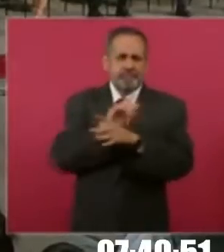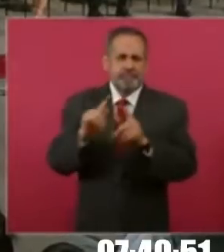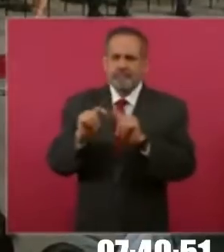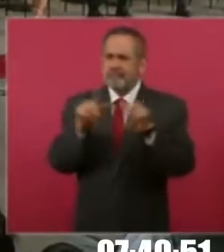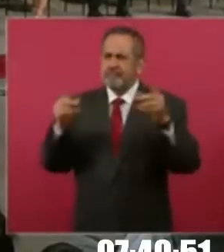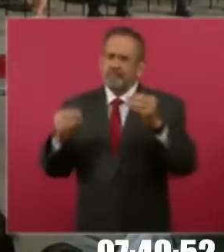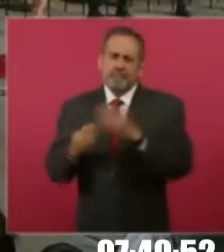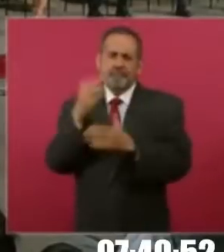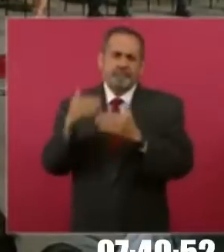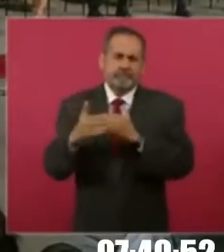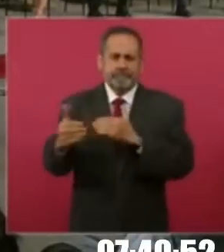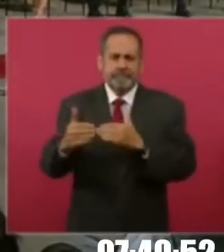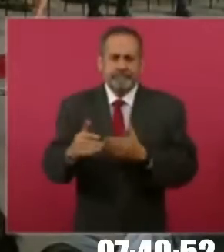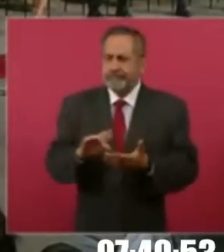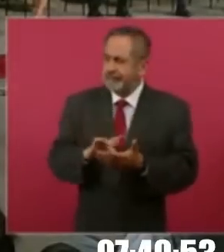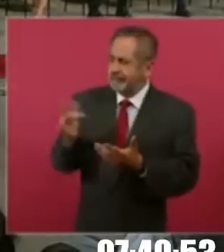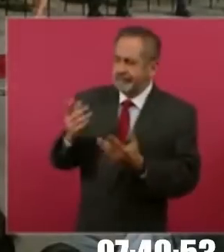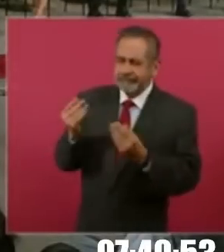gracias